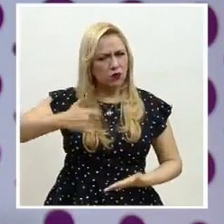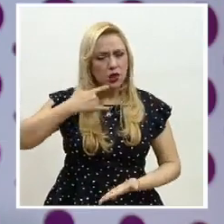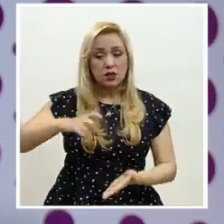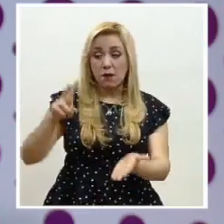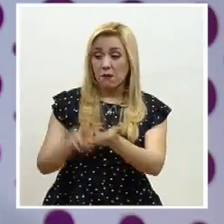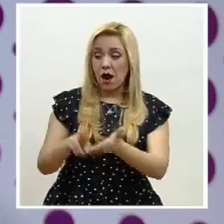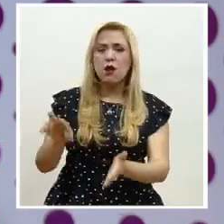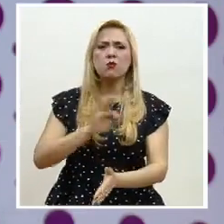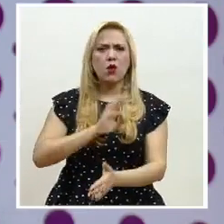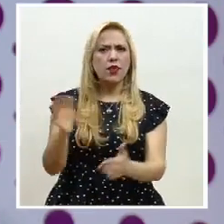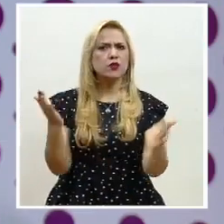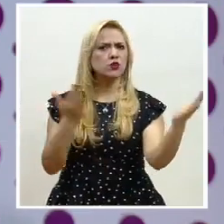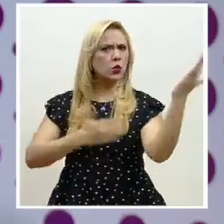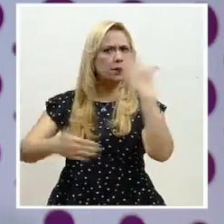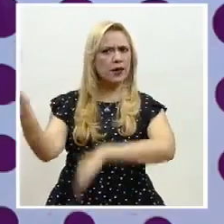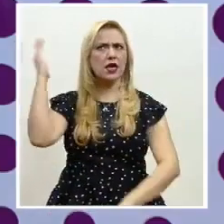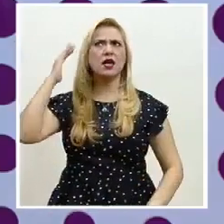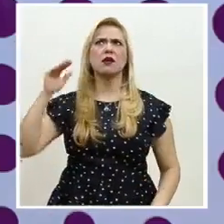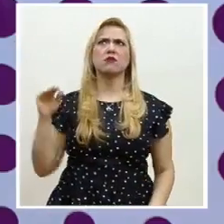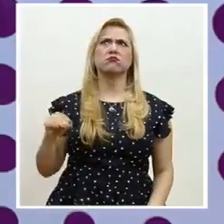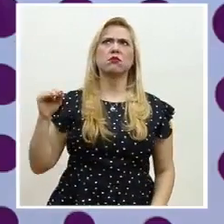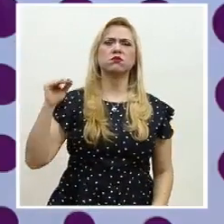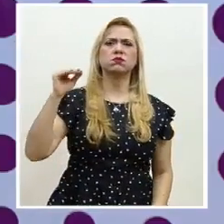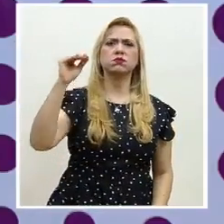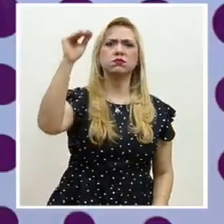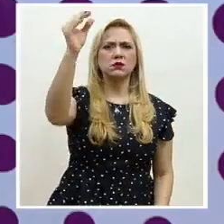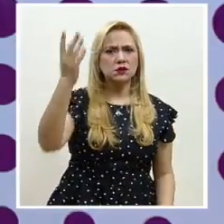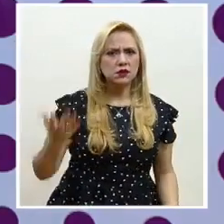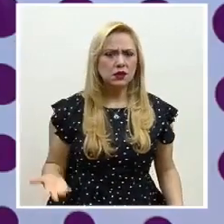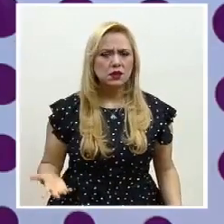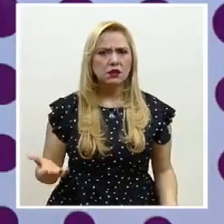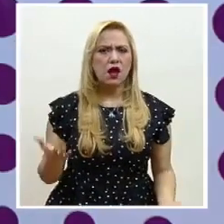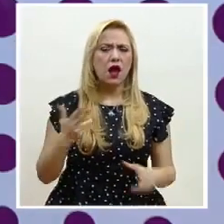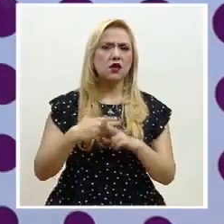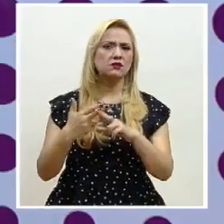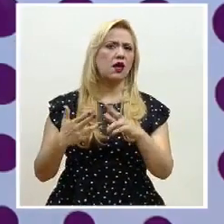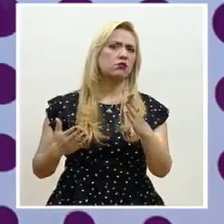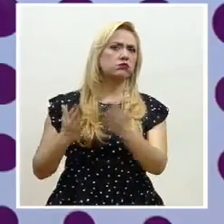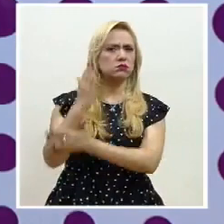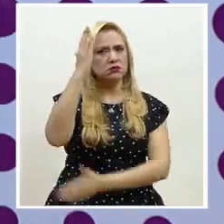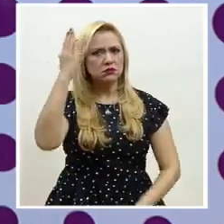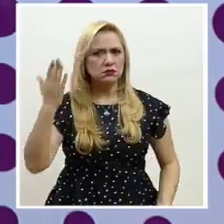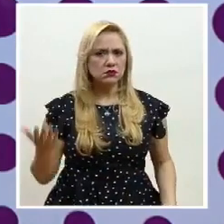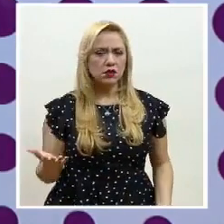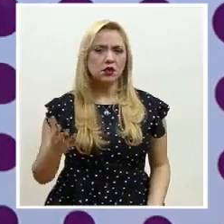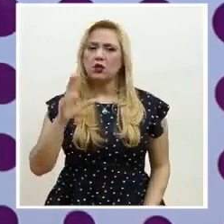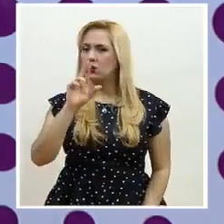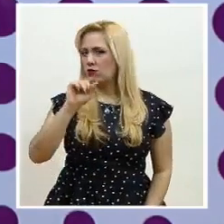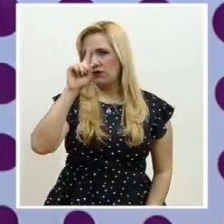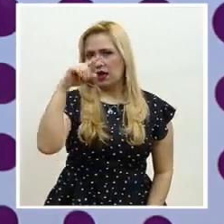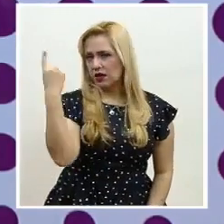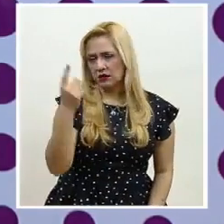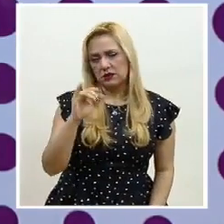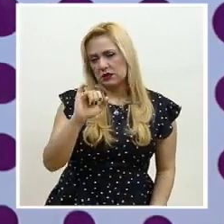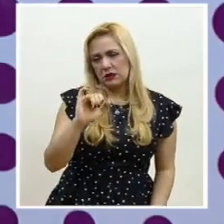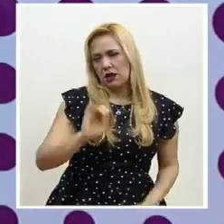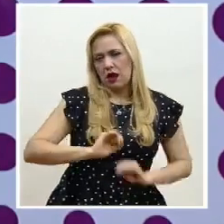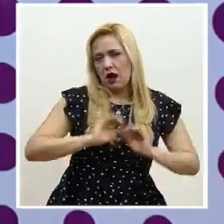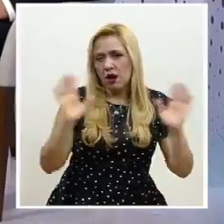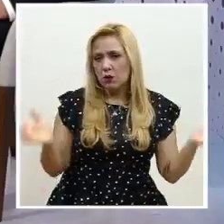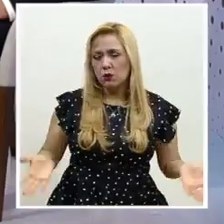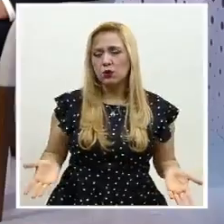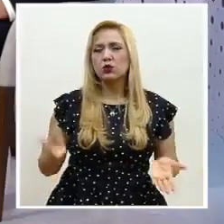y ascender en la carrera judicial e ir ocupando estos puestos de mando. No siempre es fácil porque todavía el sesgo